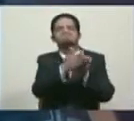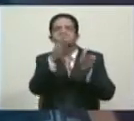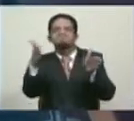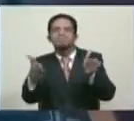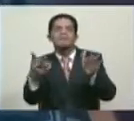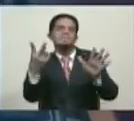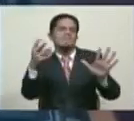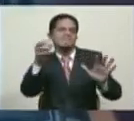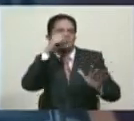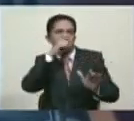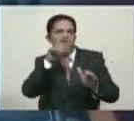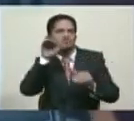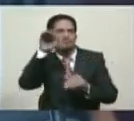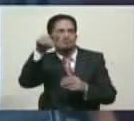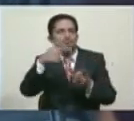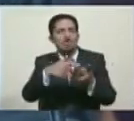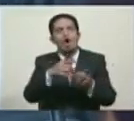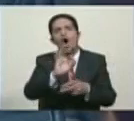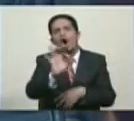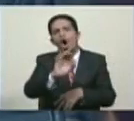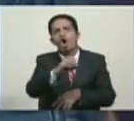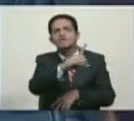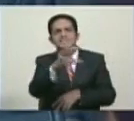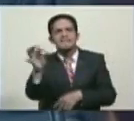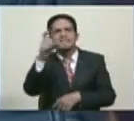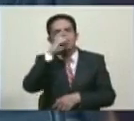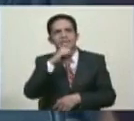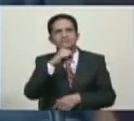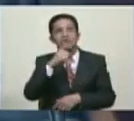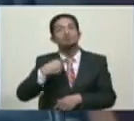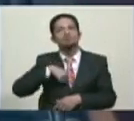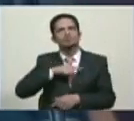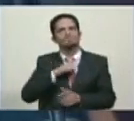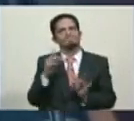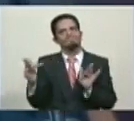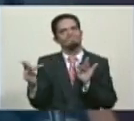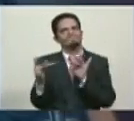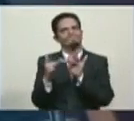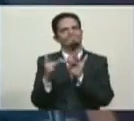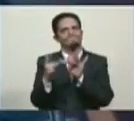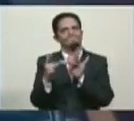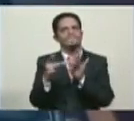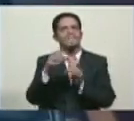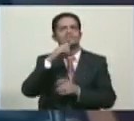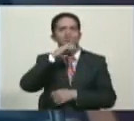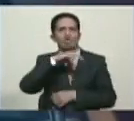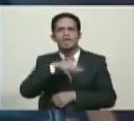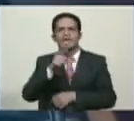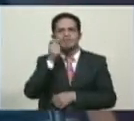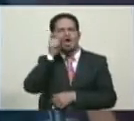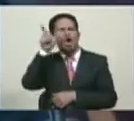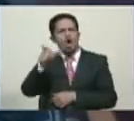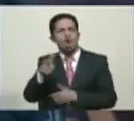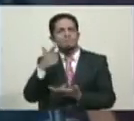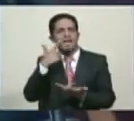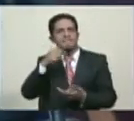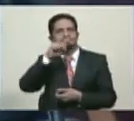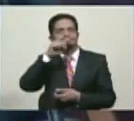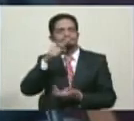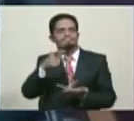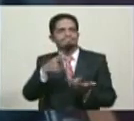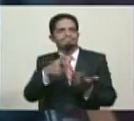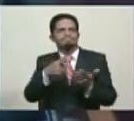años. Siempre estaremos conectados con la historia, que es latinoamericanista, bolivariana